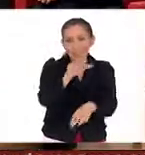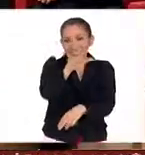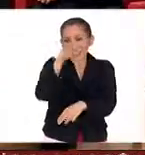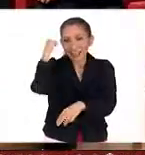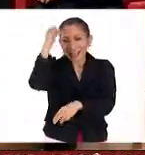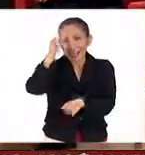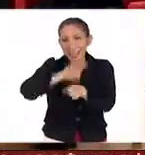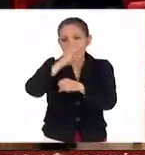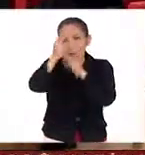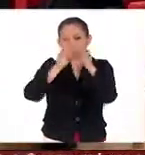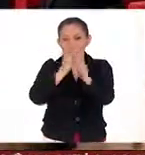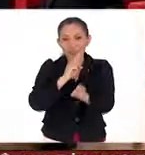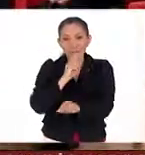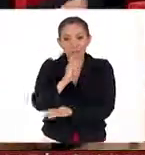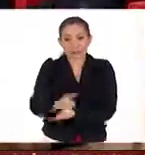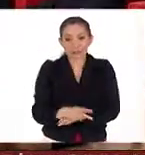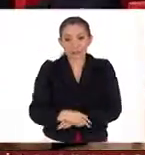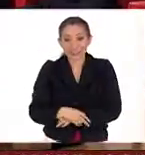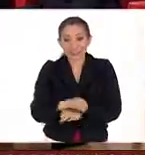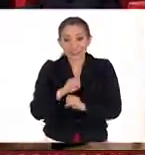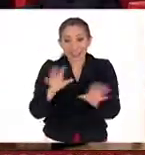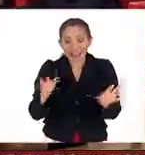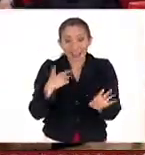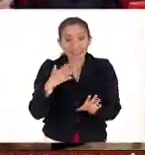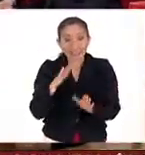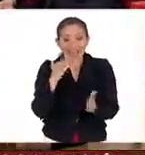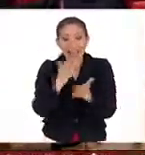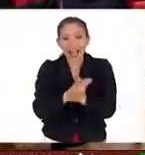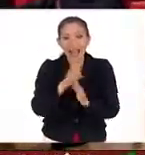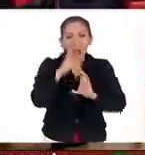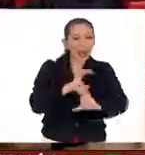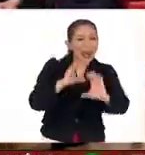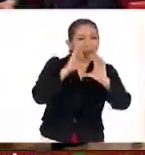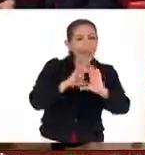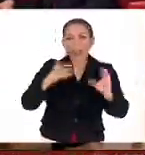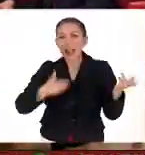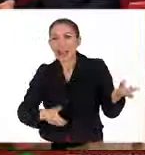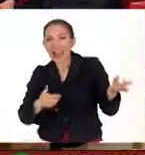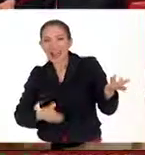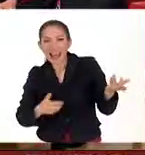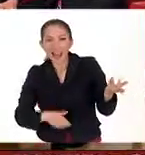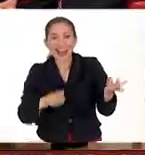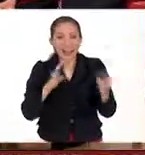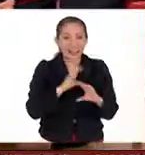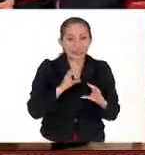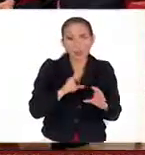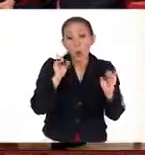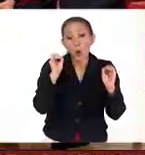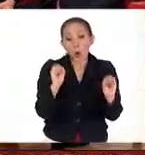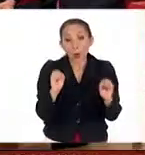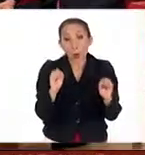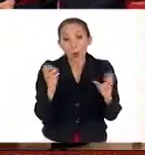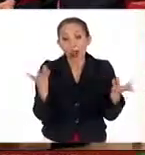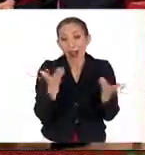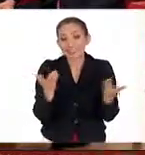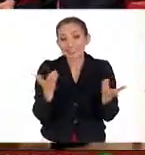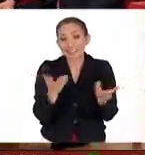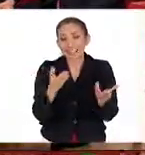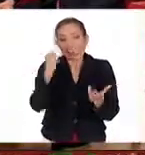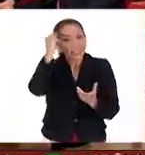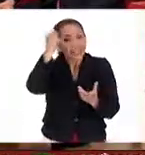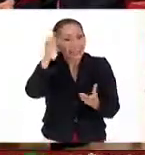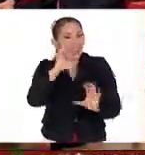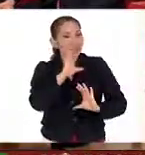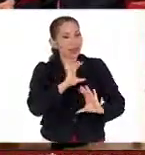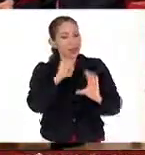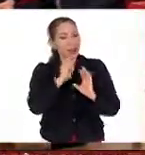abril, el Día Mundial de la Voz con nosotros. Y vamos a tener que procurar ya no ir a karaokes ni a Garibaldi. No, O desarrollar técnica de